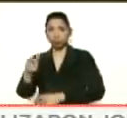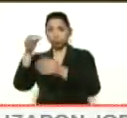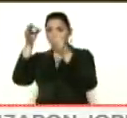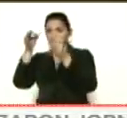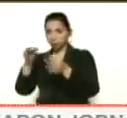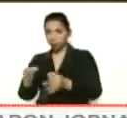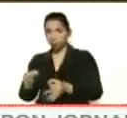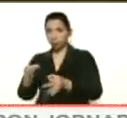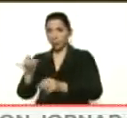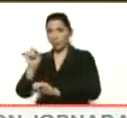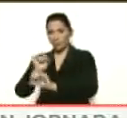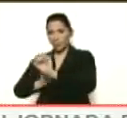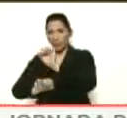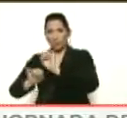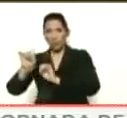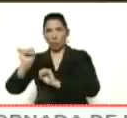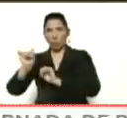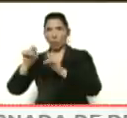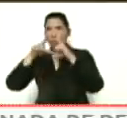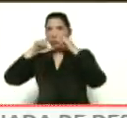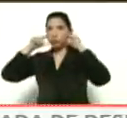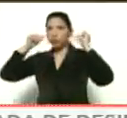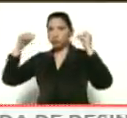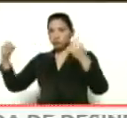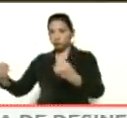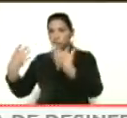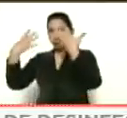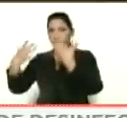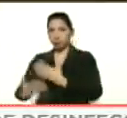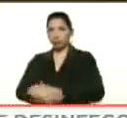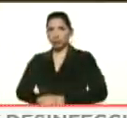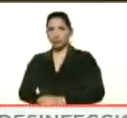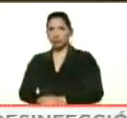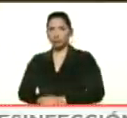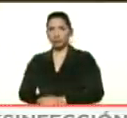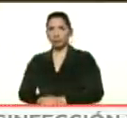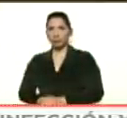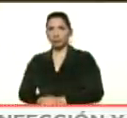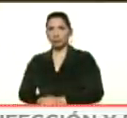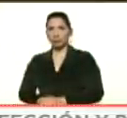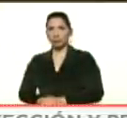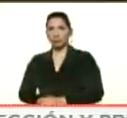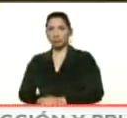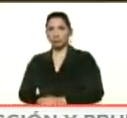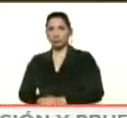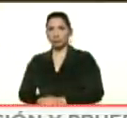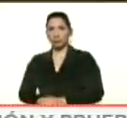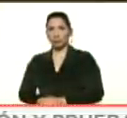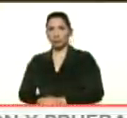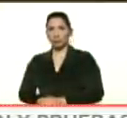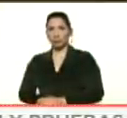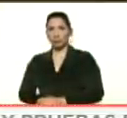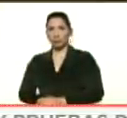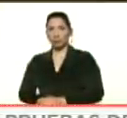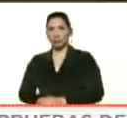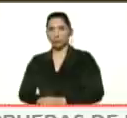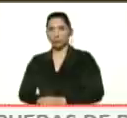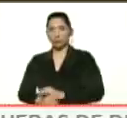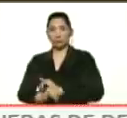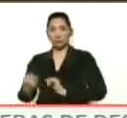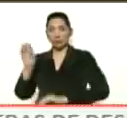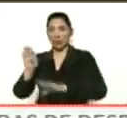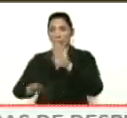realmente previene de la transmisión de infección por COVID-19. Eso ya es algo